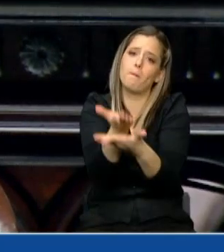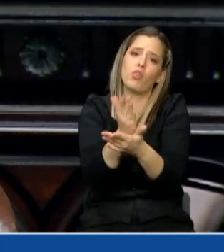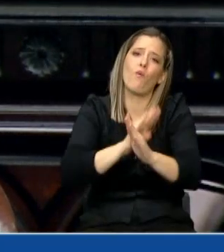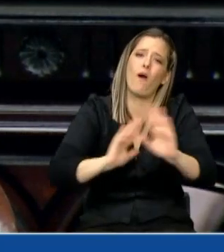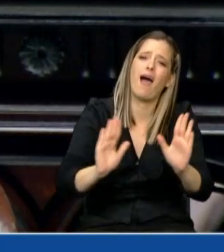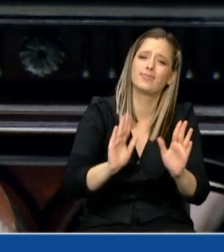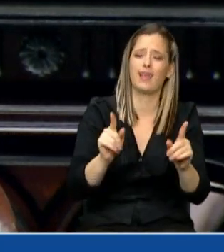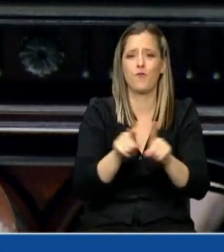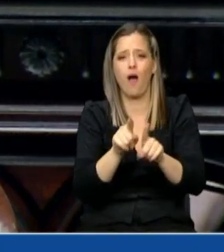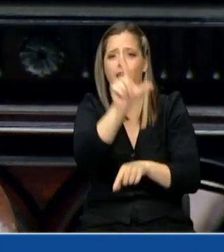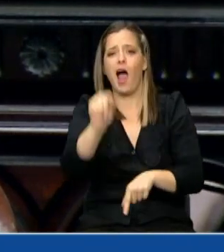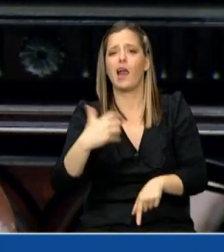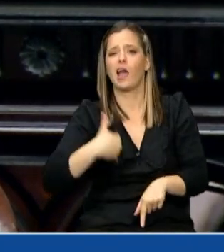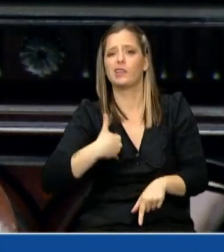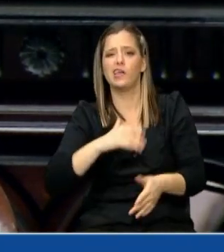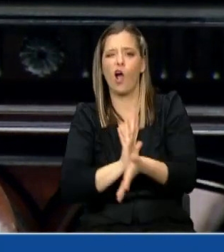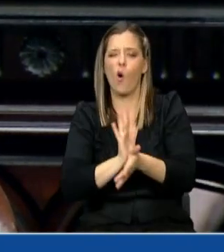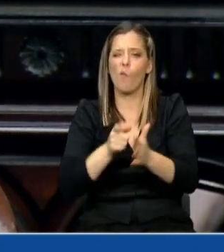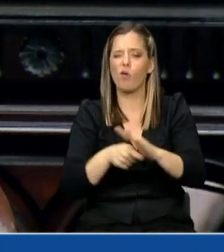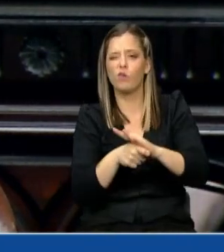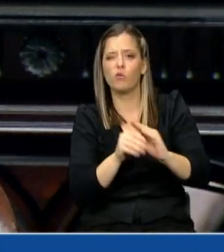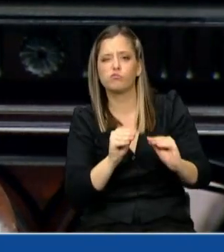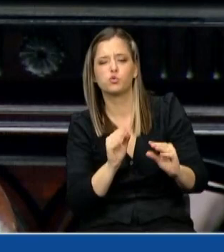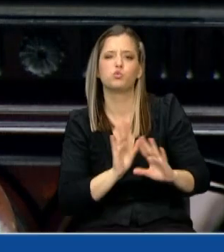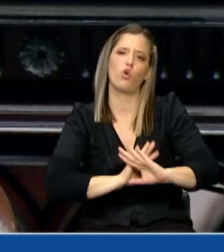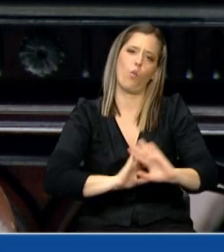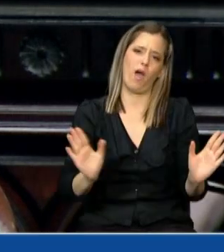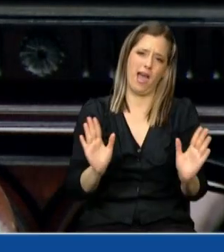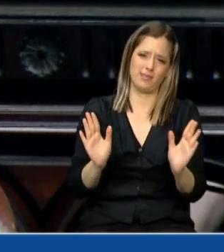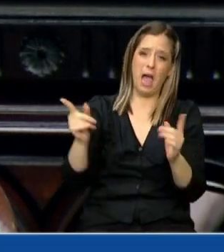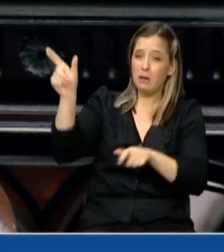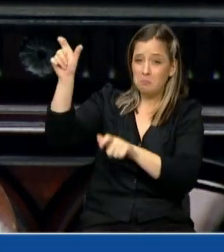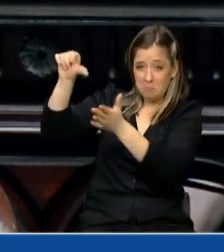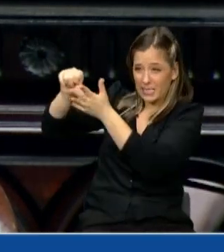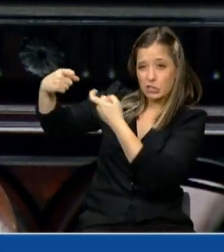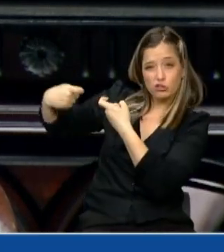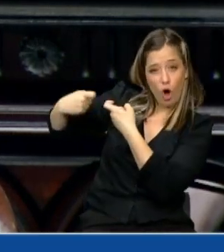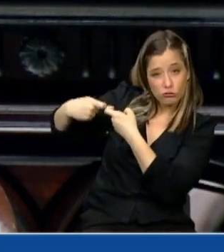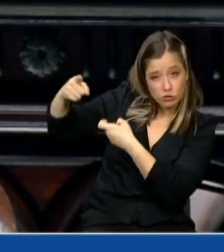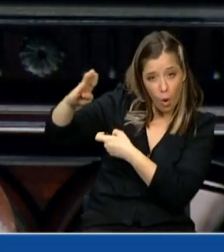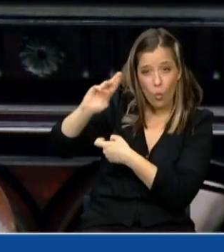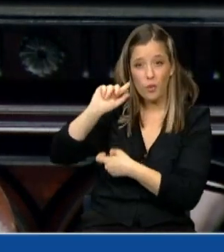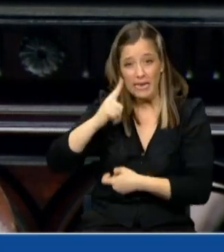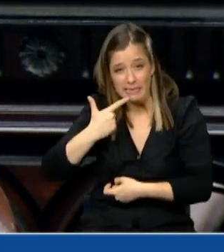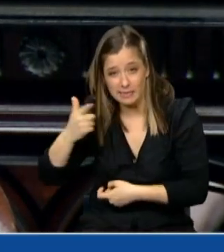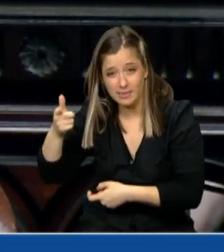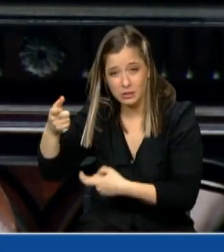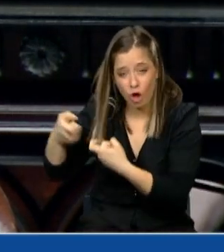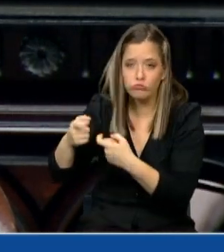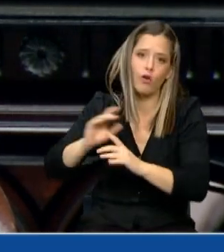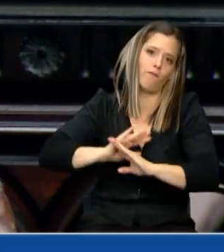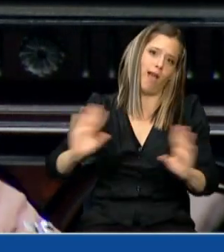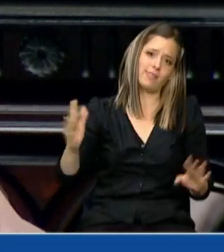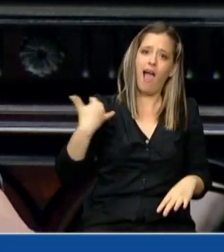a la Argentina poniéndole socios que nuestro país no merece. La Argentina es de todos y lo